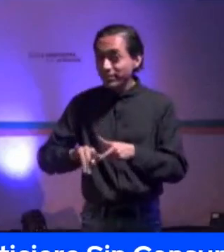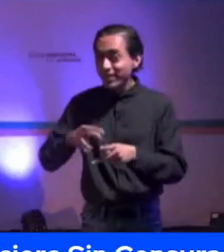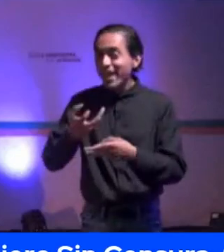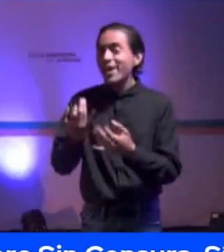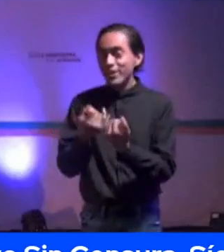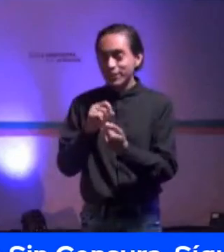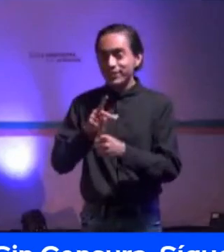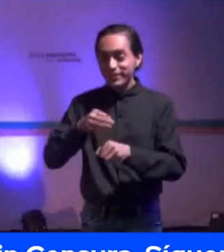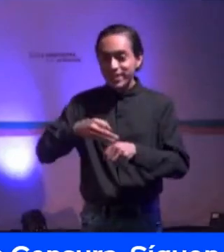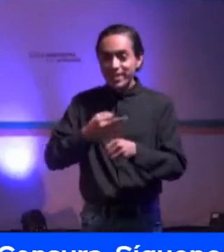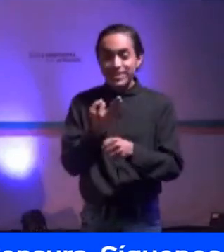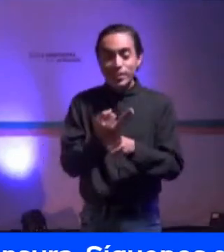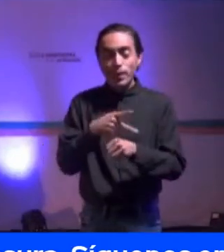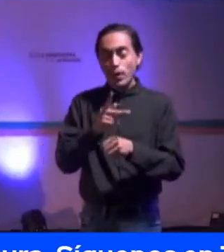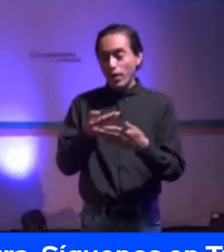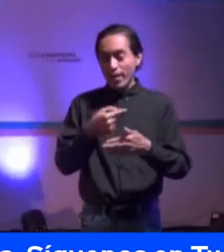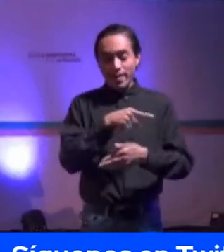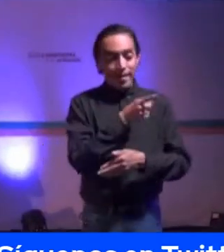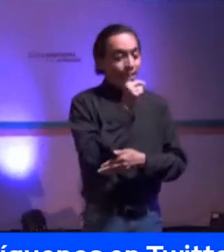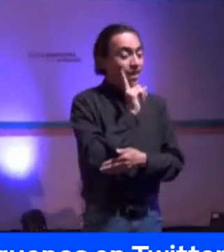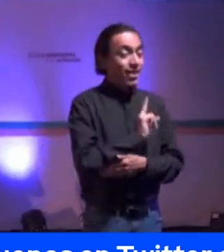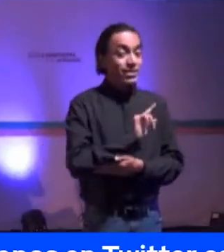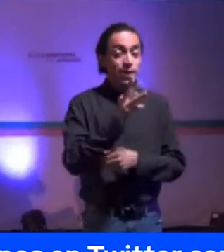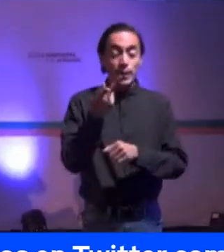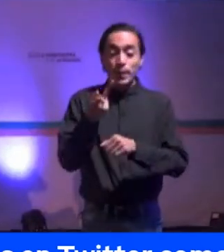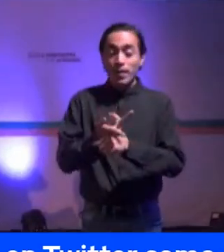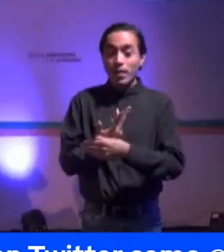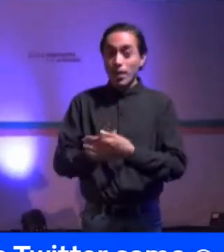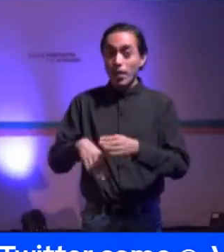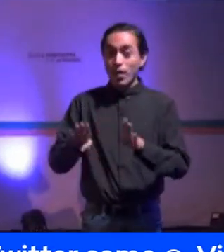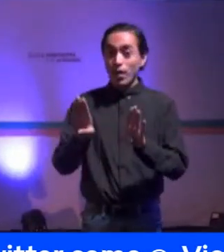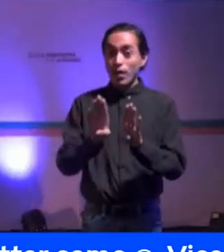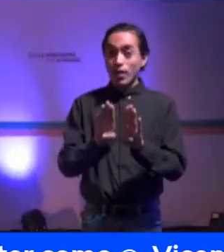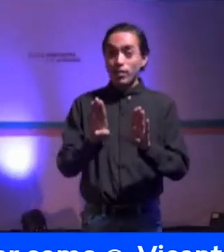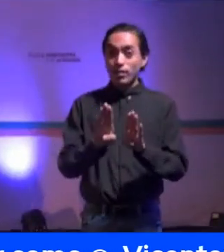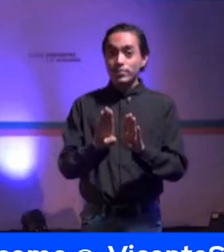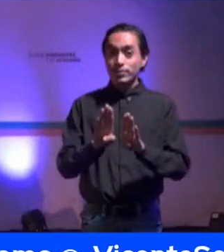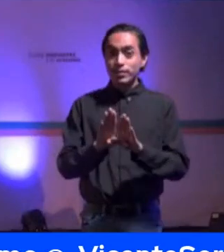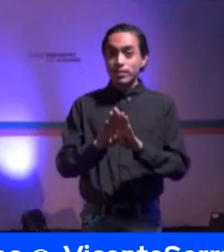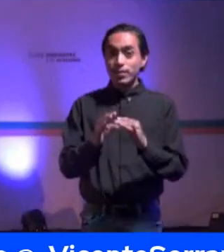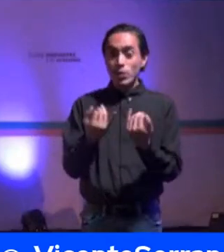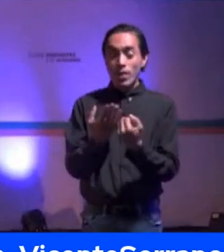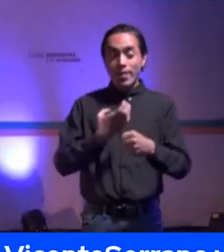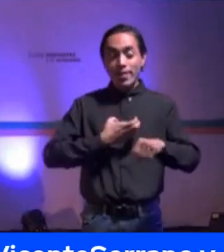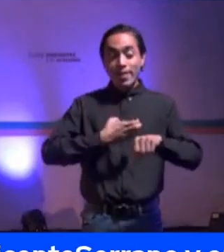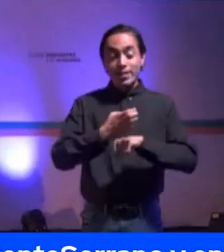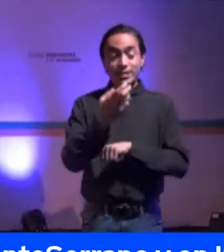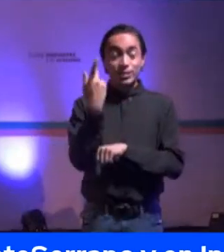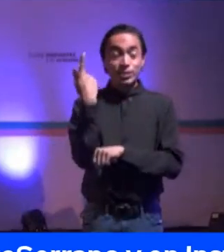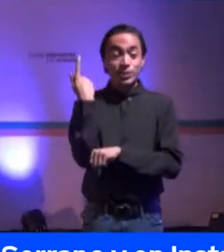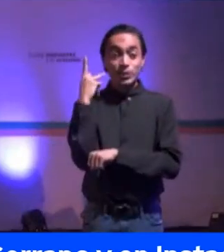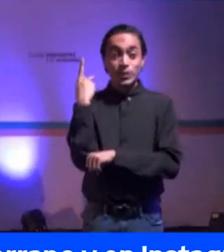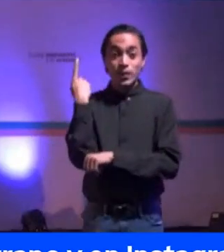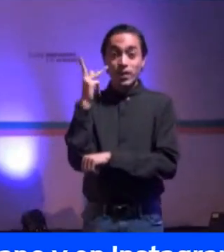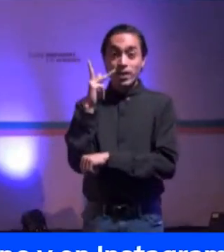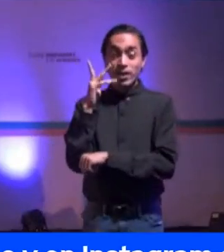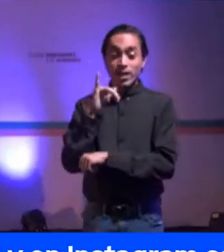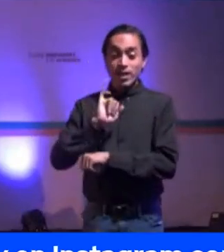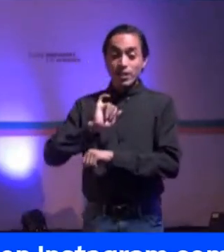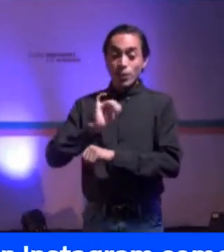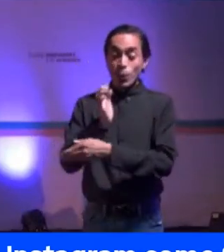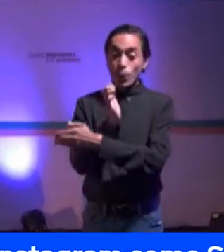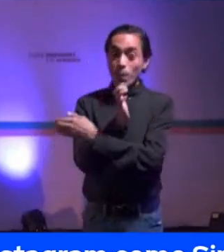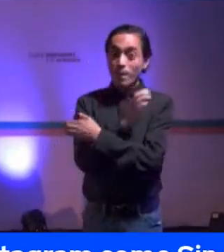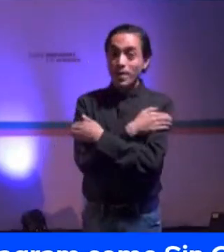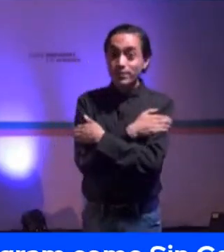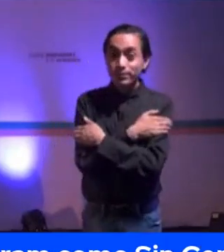El chiste. Con las damas. Lo ensañó. Directamente desde el bello estado de Puebla. Démosle un fuerte